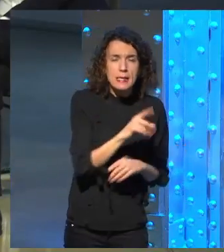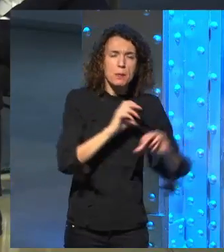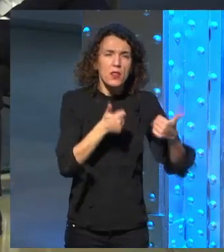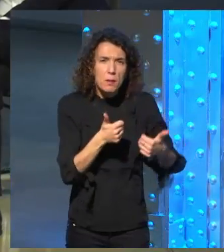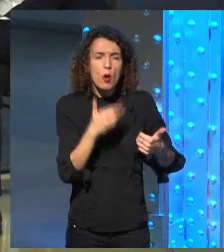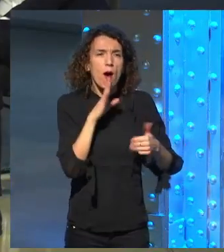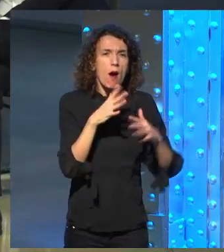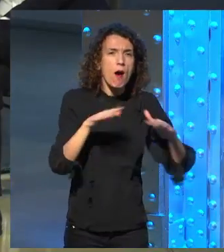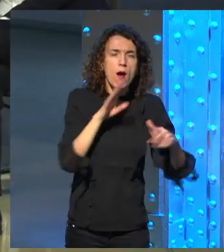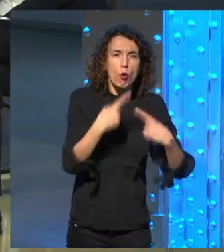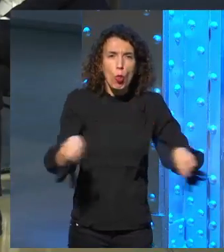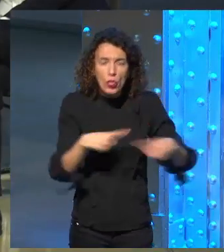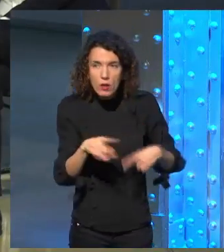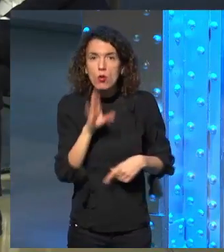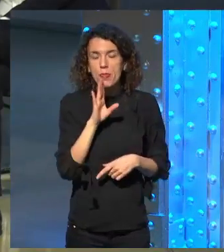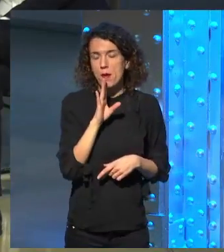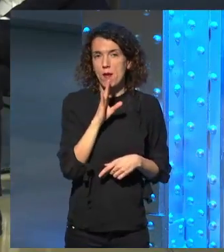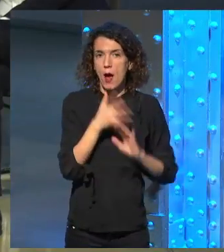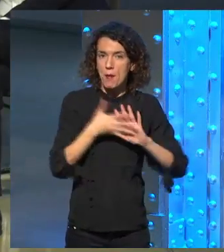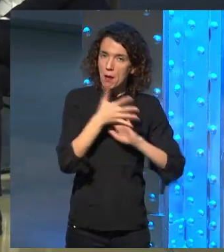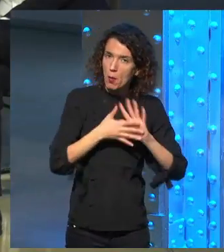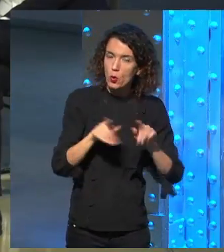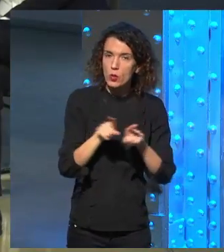principio de este concierto que hablábamos, ¿no?, que es algo tan